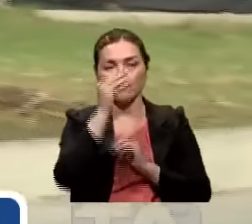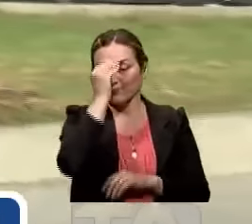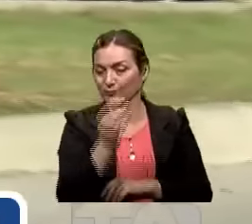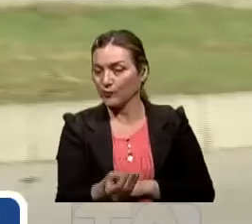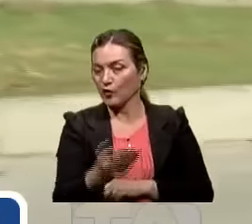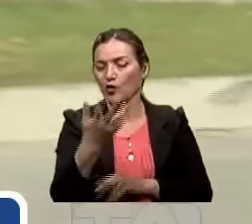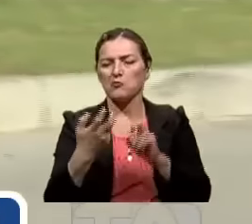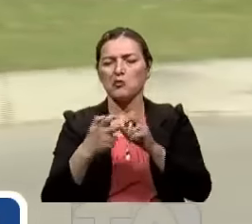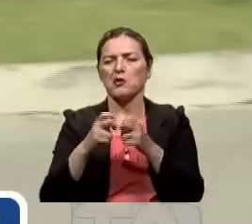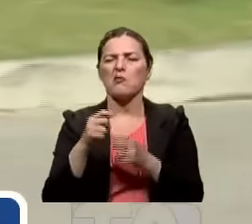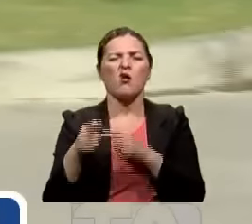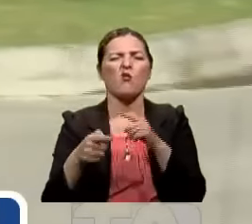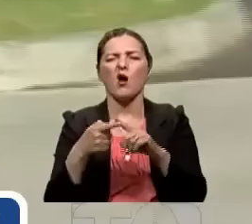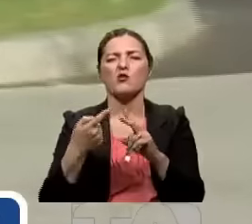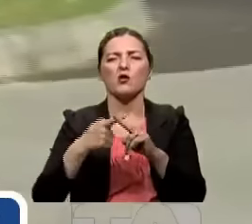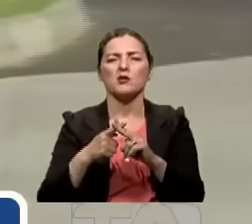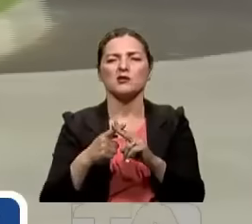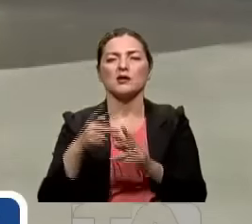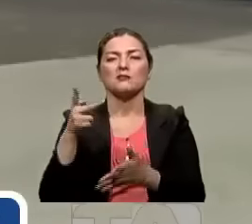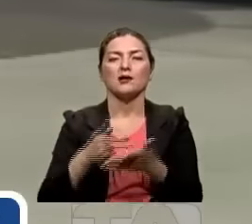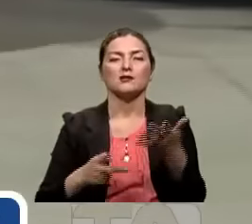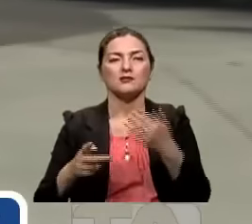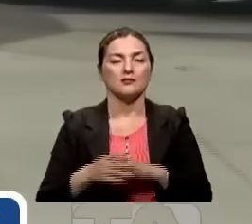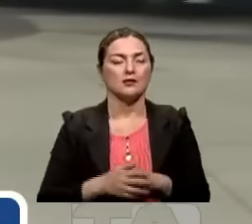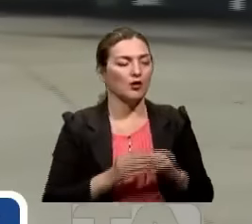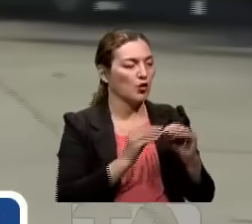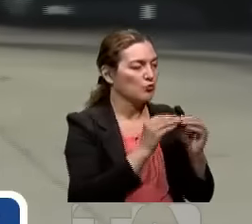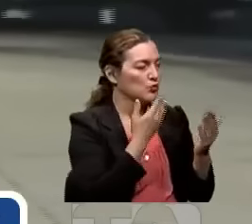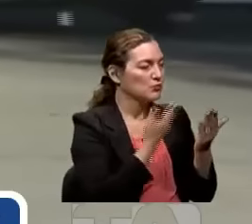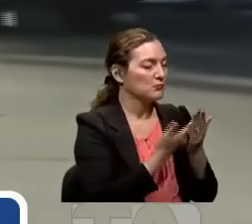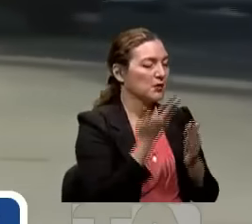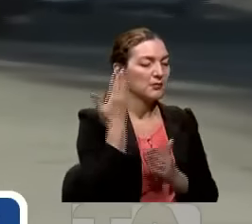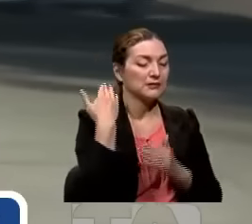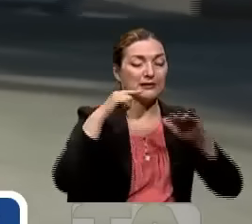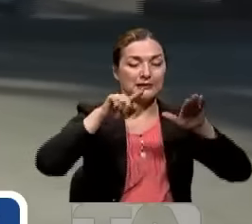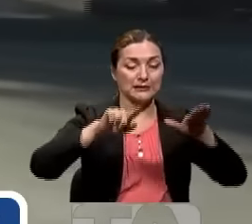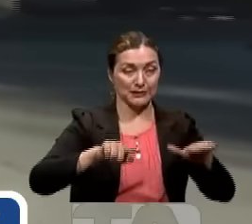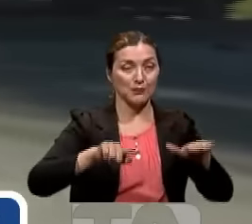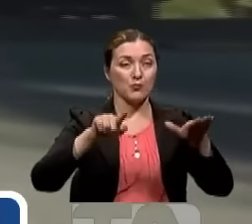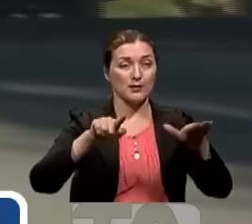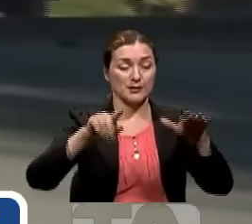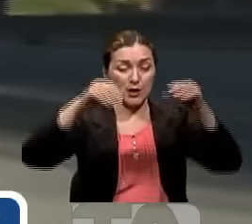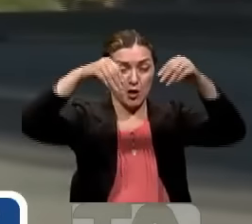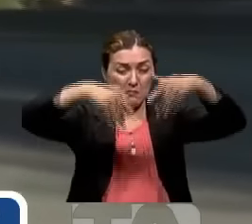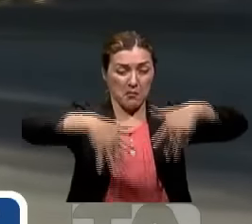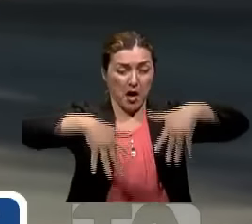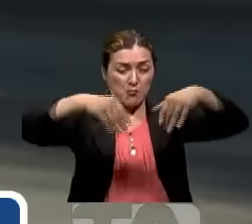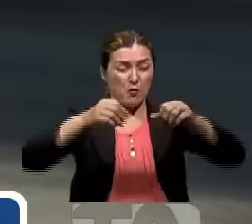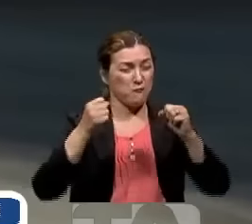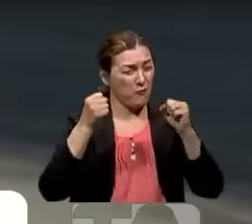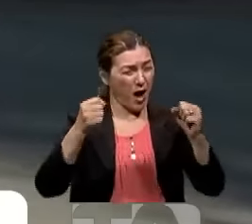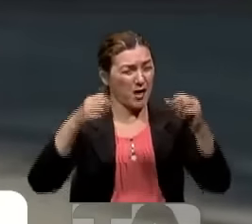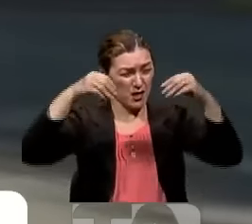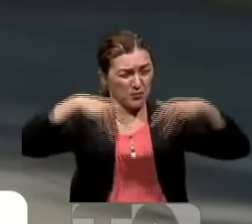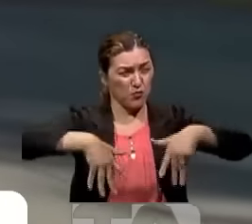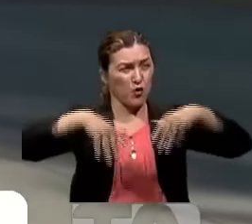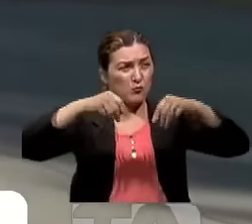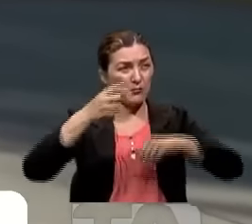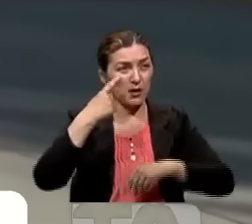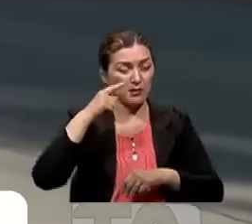¿Desde cuándo aparece este problema y qué es lo que ha sucedido? Muchas gracias. Hace 6 meses, cuando el invierno estaba muy crudo, se cayó